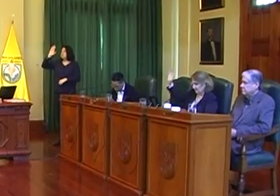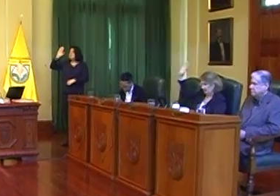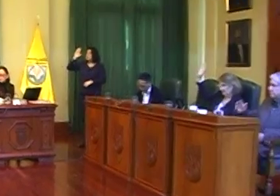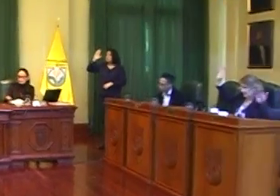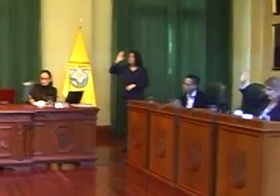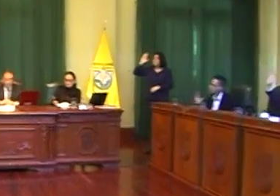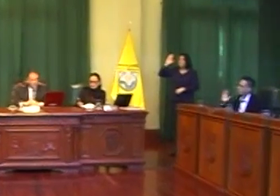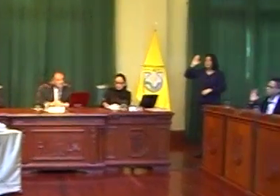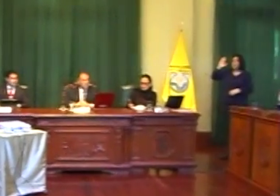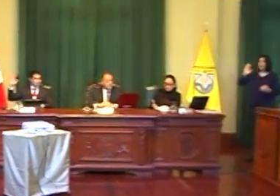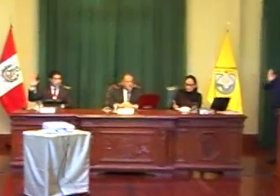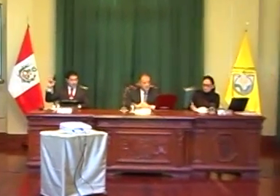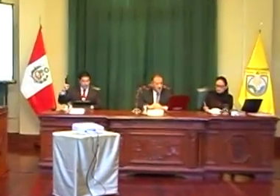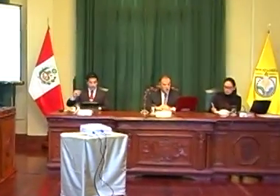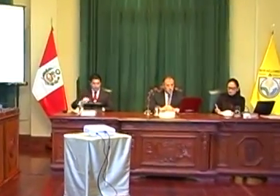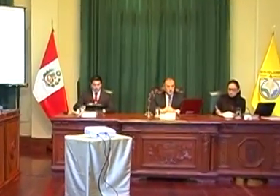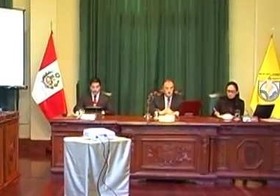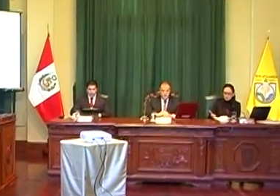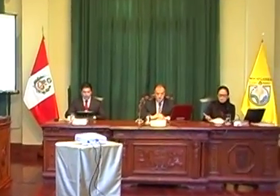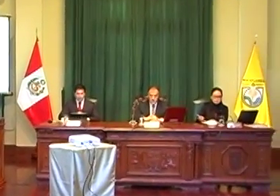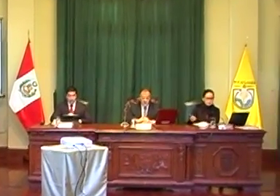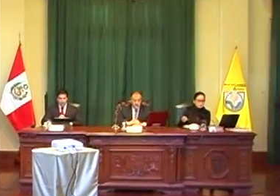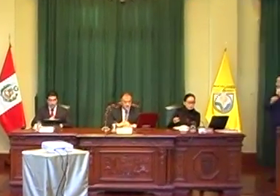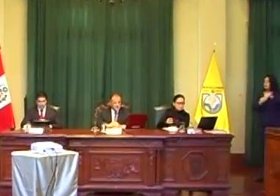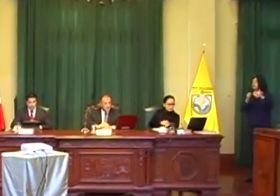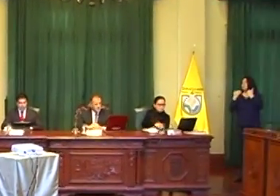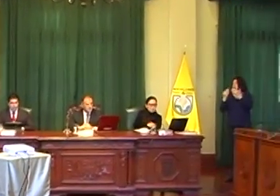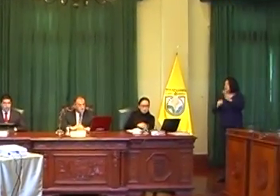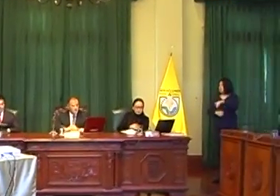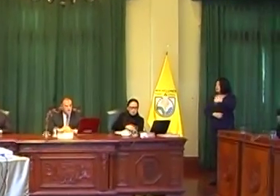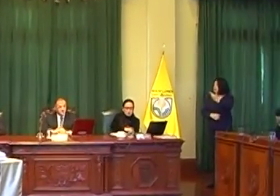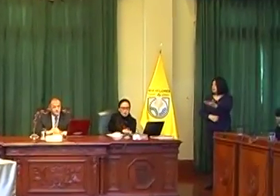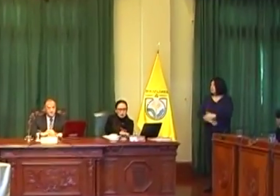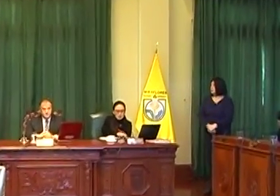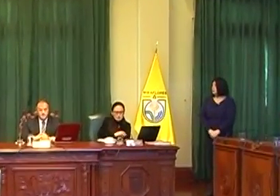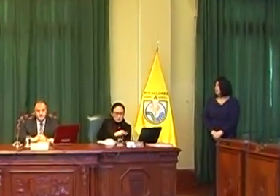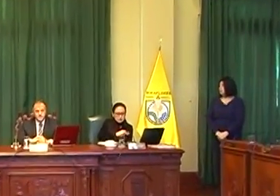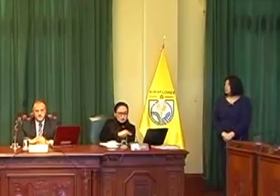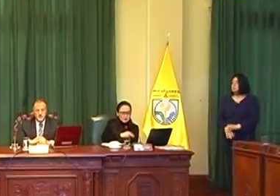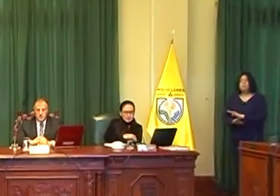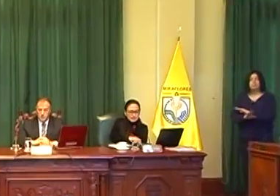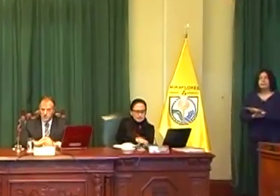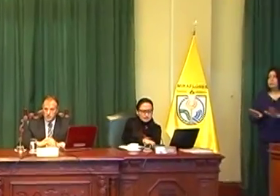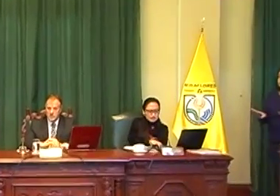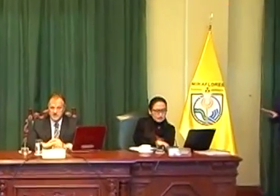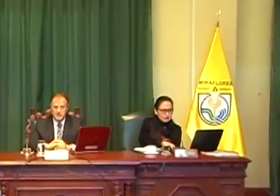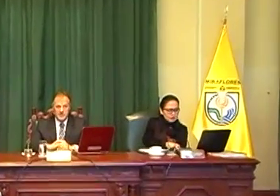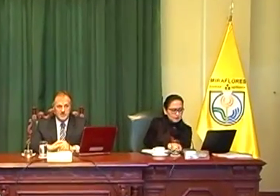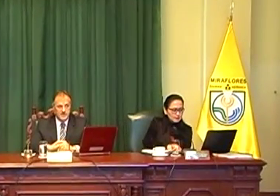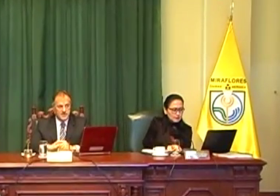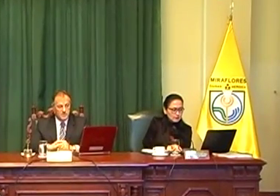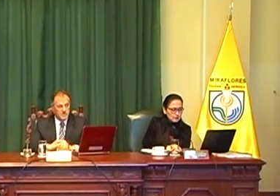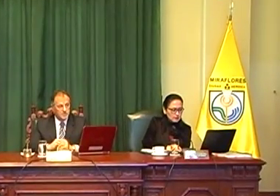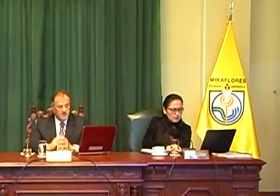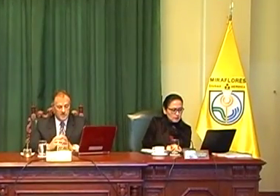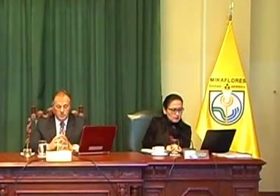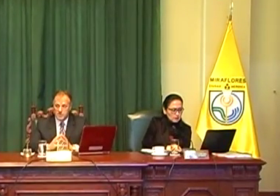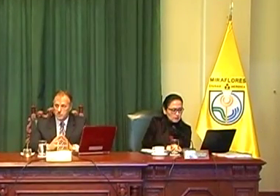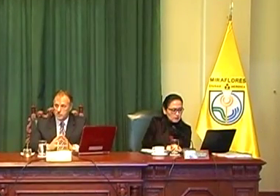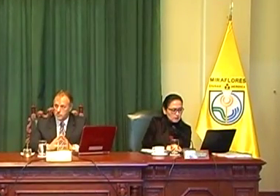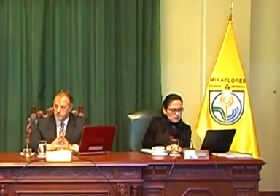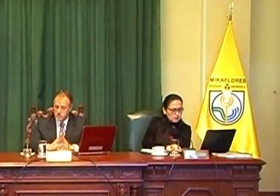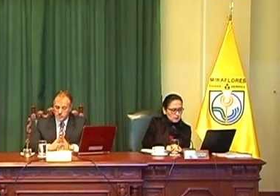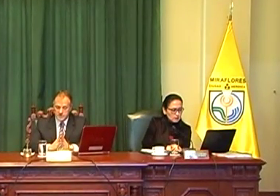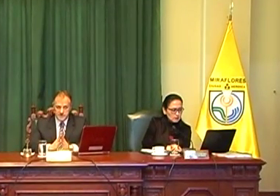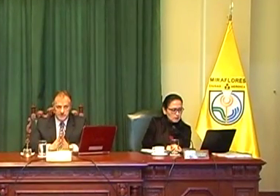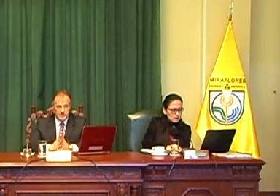se aprueba por unanimidad de votos el viaje. Muchas gracias. Siguiente punto, por favor. Es todo. Sentado, señor alcalde. No habiendo más temas que tratar, voy a pedirle a los